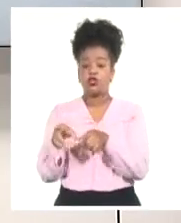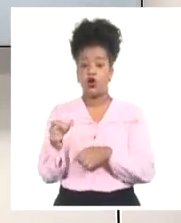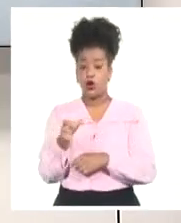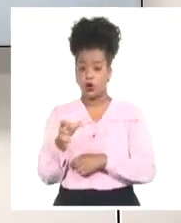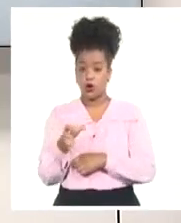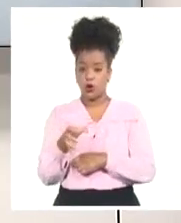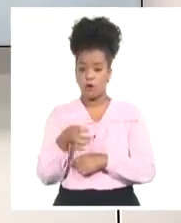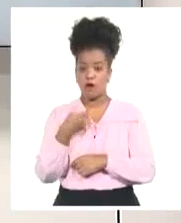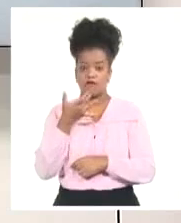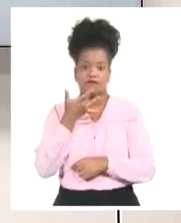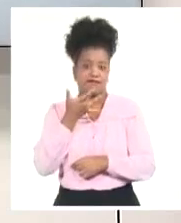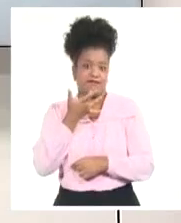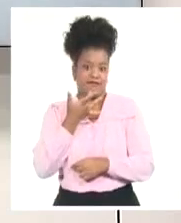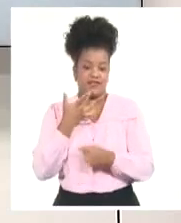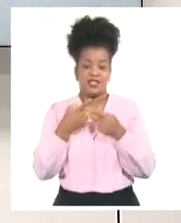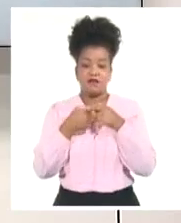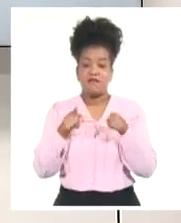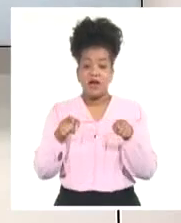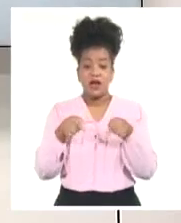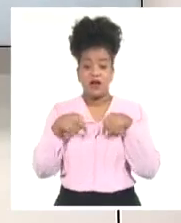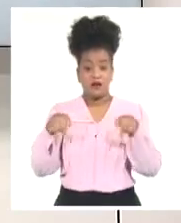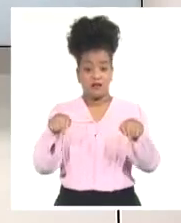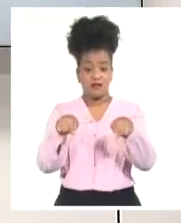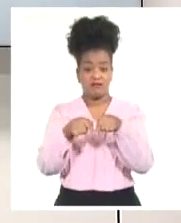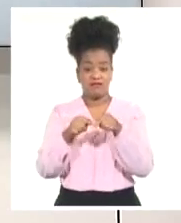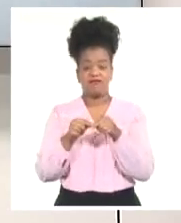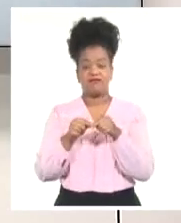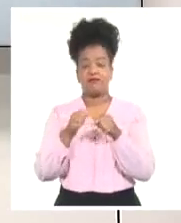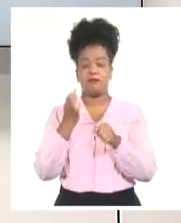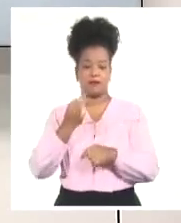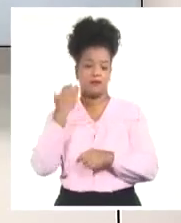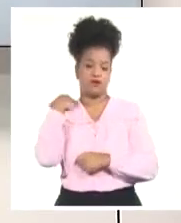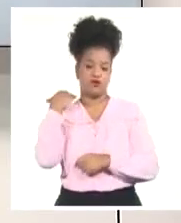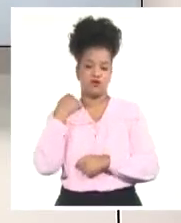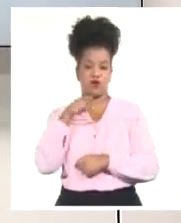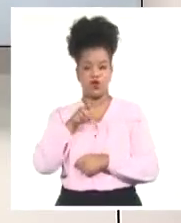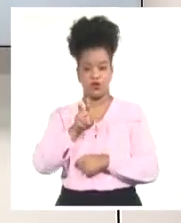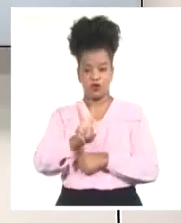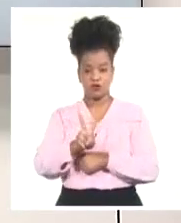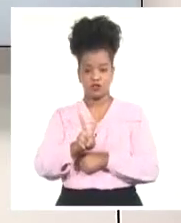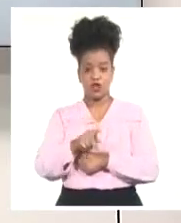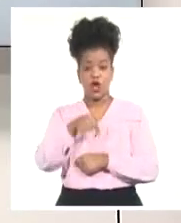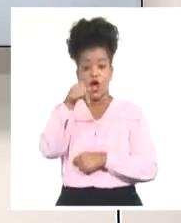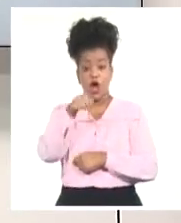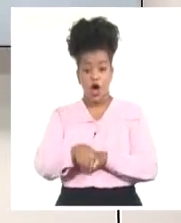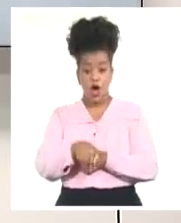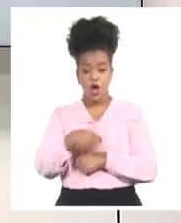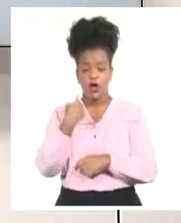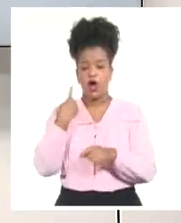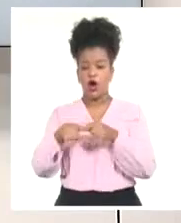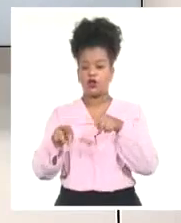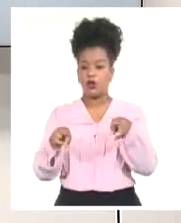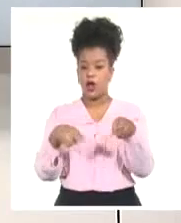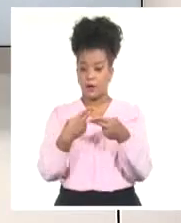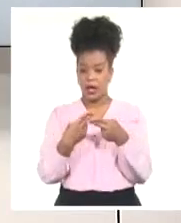el Santiago Bernabéu será el jugador número 12 para los merengues. Y hoy, por cierto, se juega el Liverpool